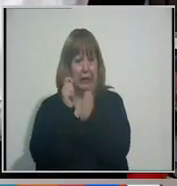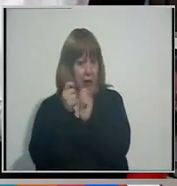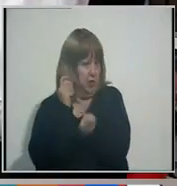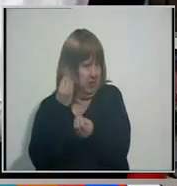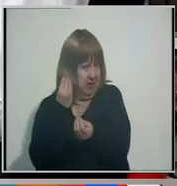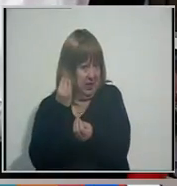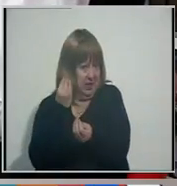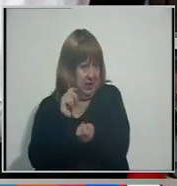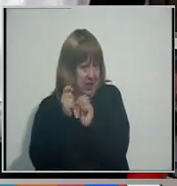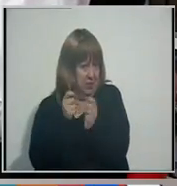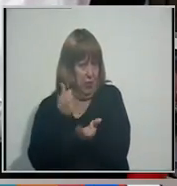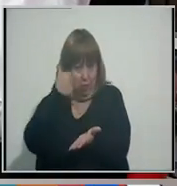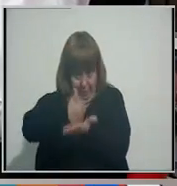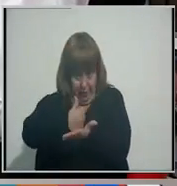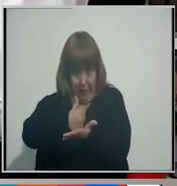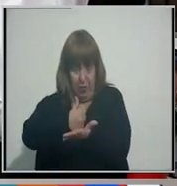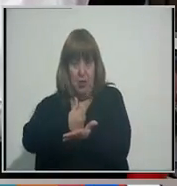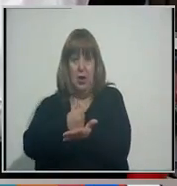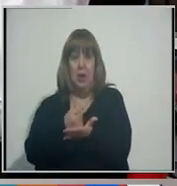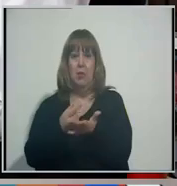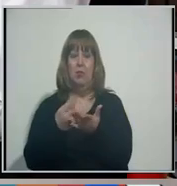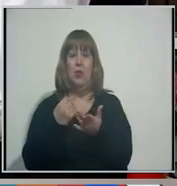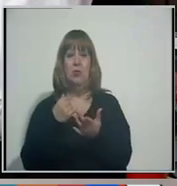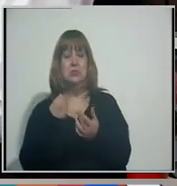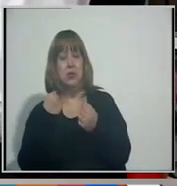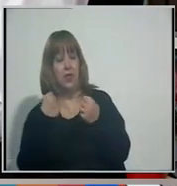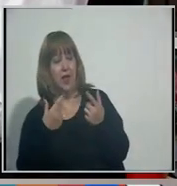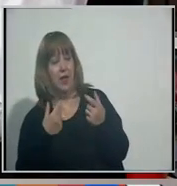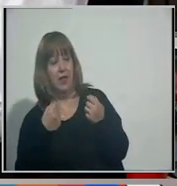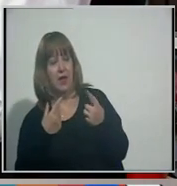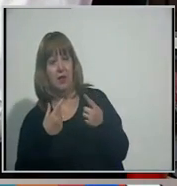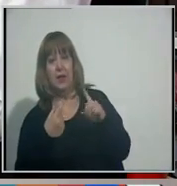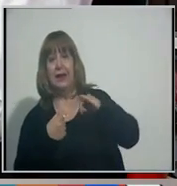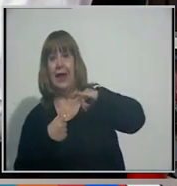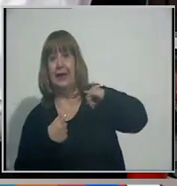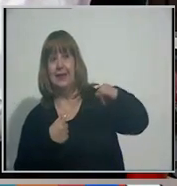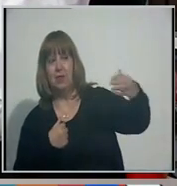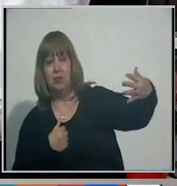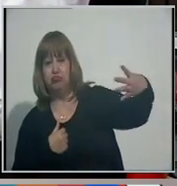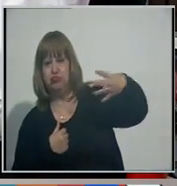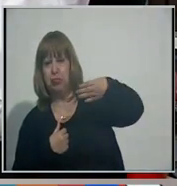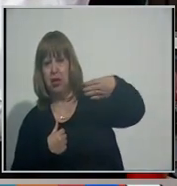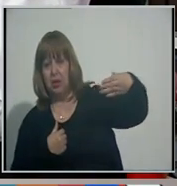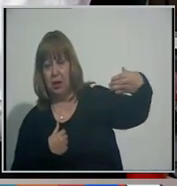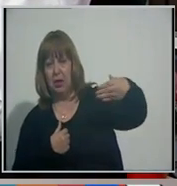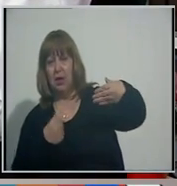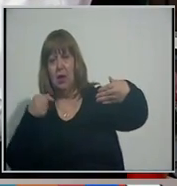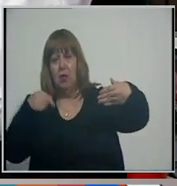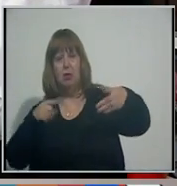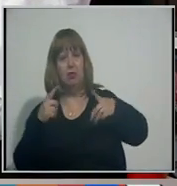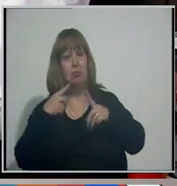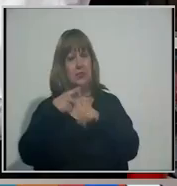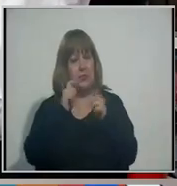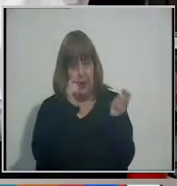vos le das como una carga negativa, o ves una carga negativa, sí, allí, ¿no? A hoy, ¿qué cambió en la